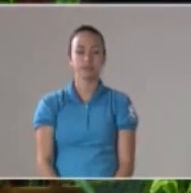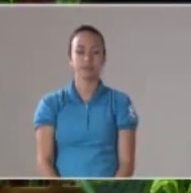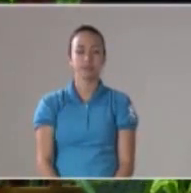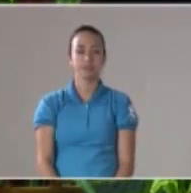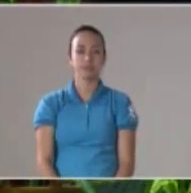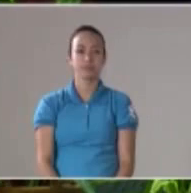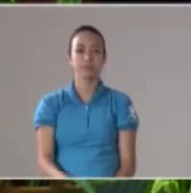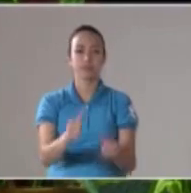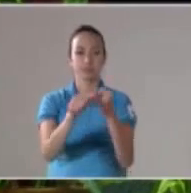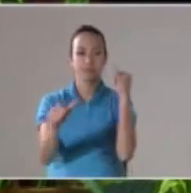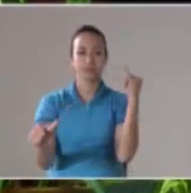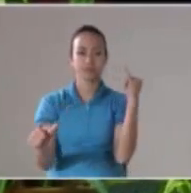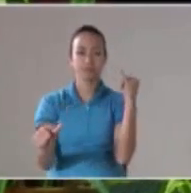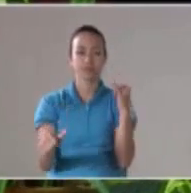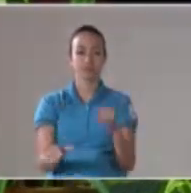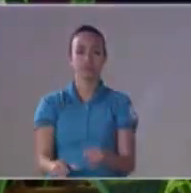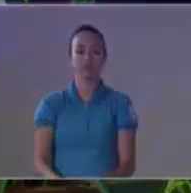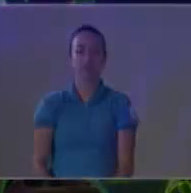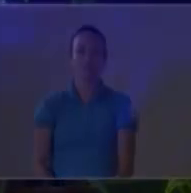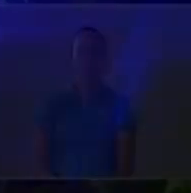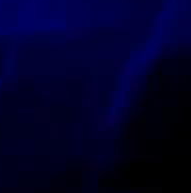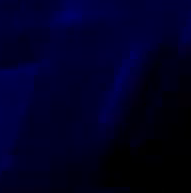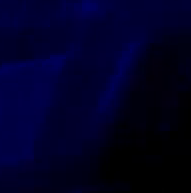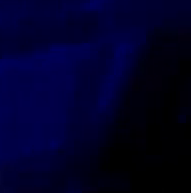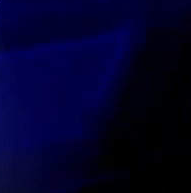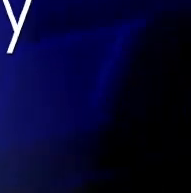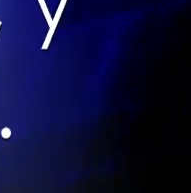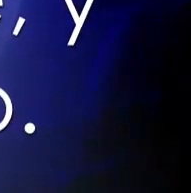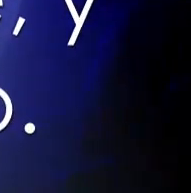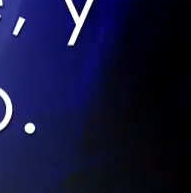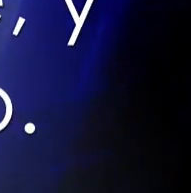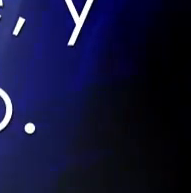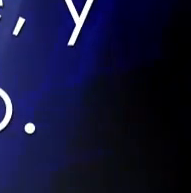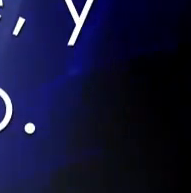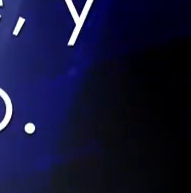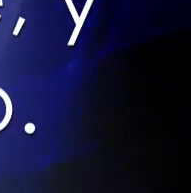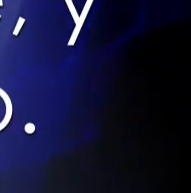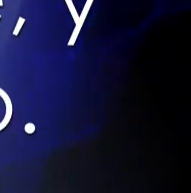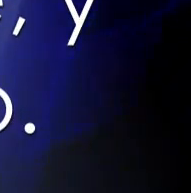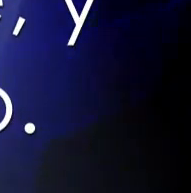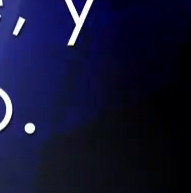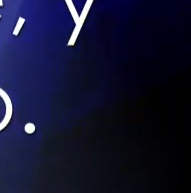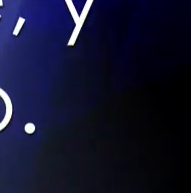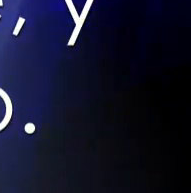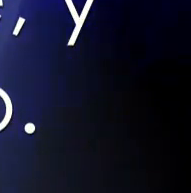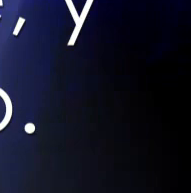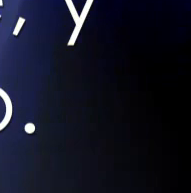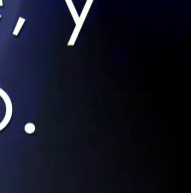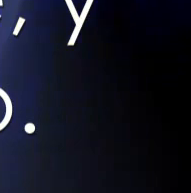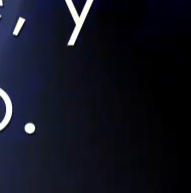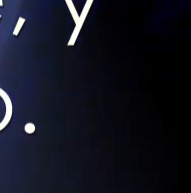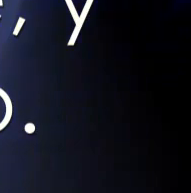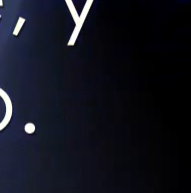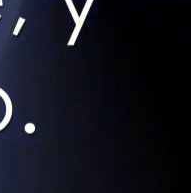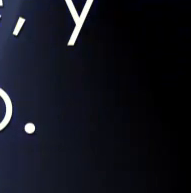Esta es la Biblia moderna, Pratt. Apocalipsis 2:3. Y tienes paciencia.